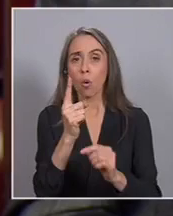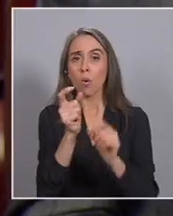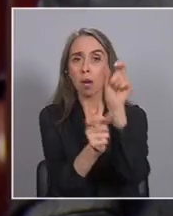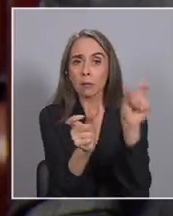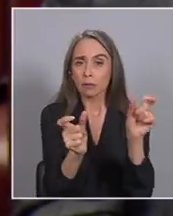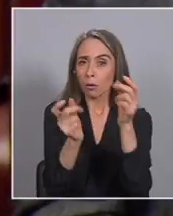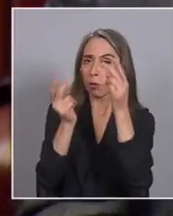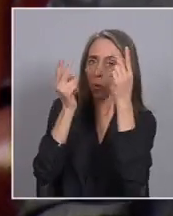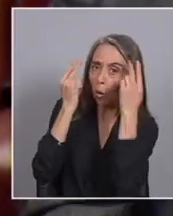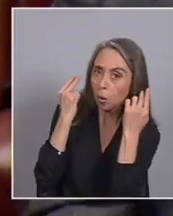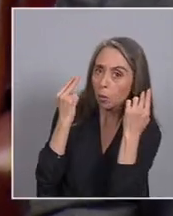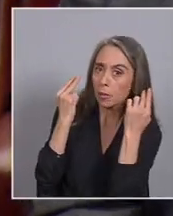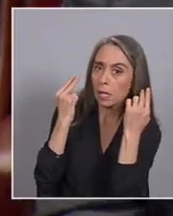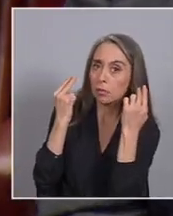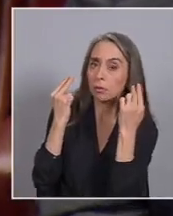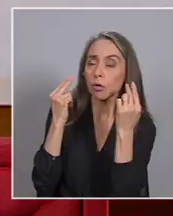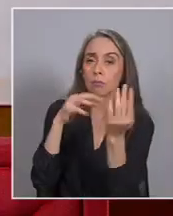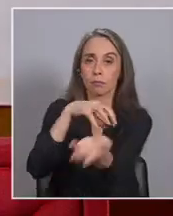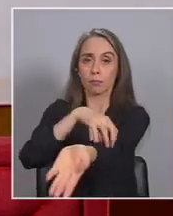humillación,